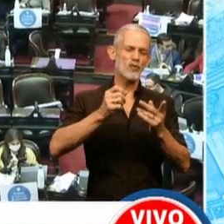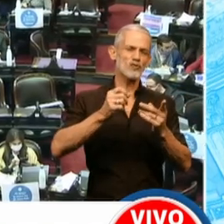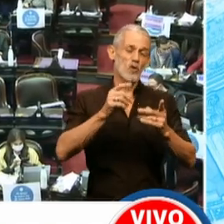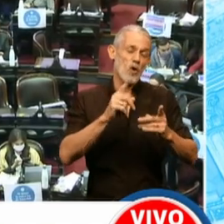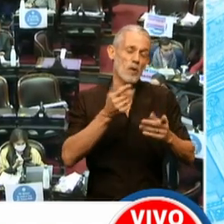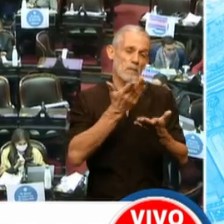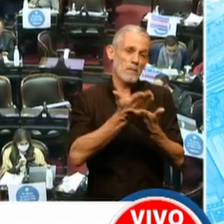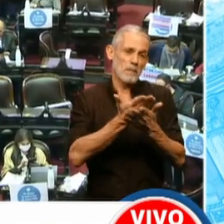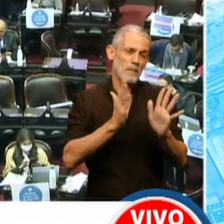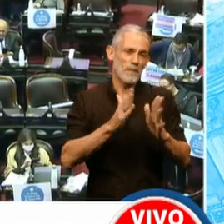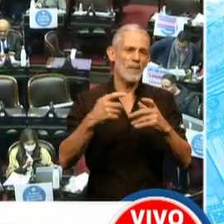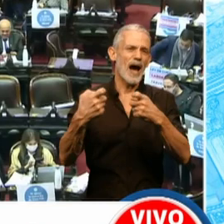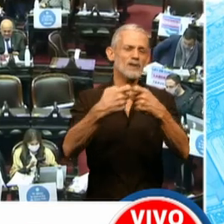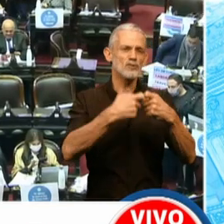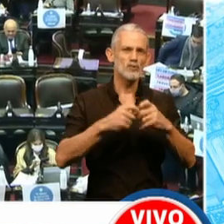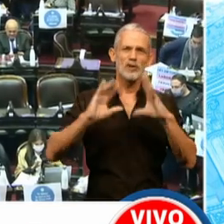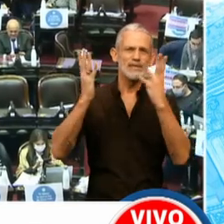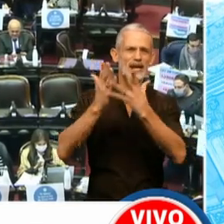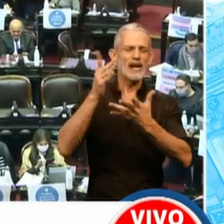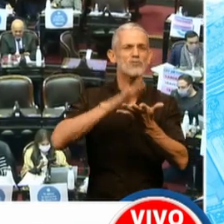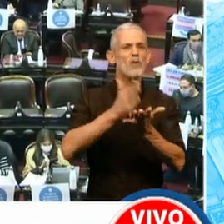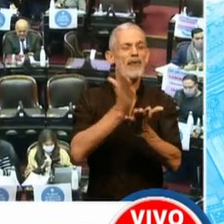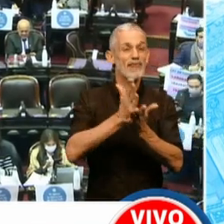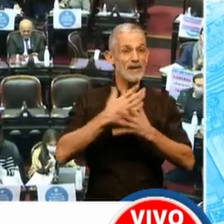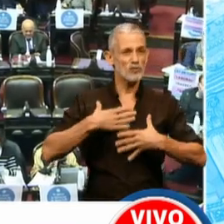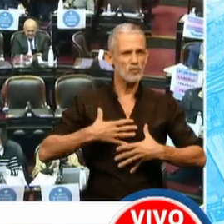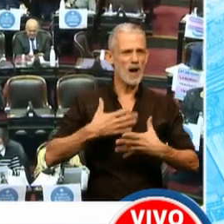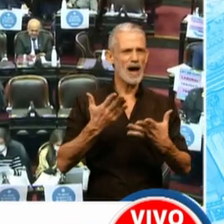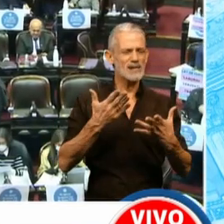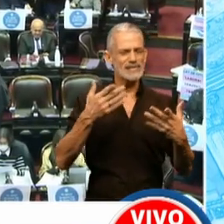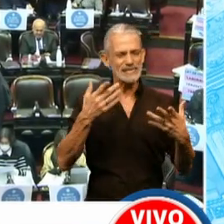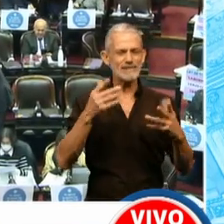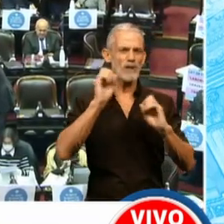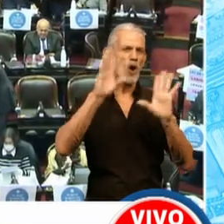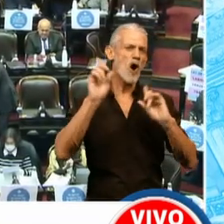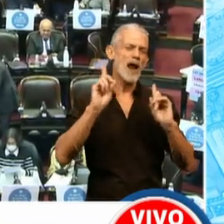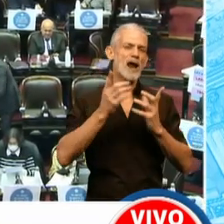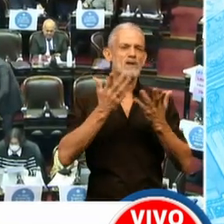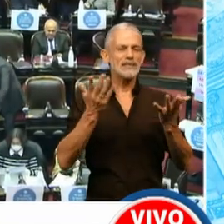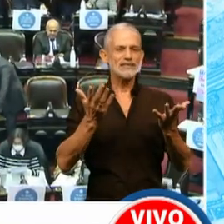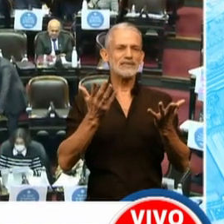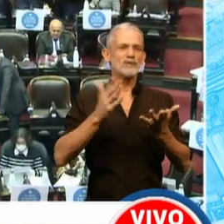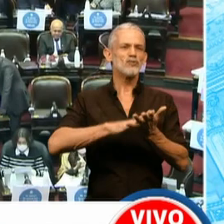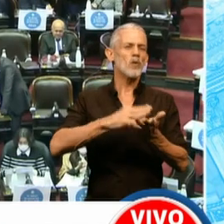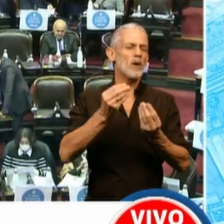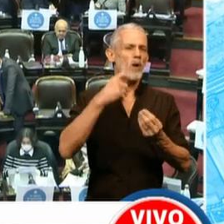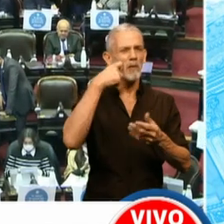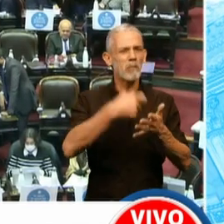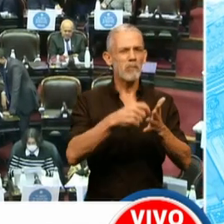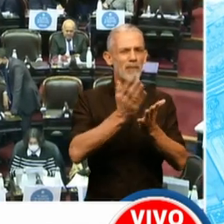lo que plantean los organismos internacionales de derechos humanos y que tienen que ver con este